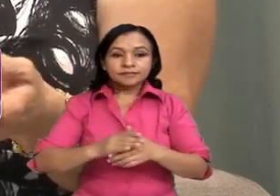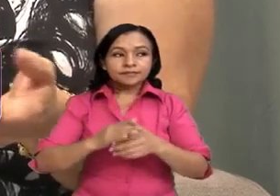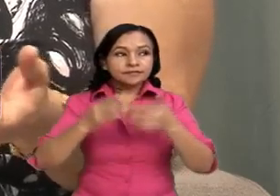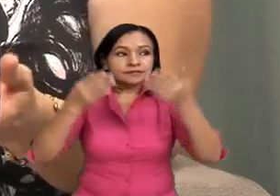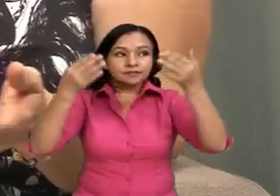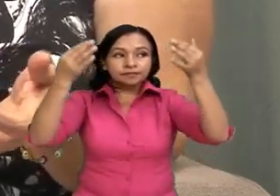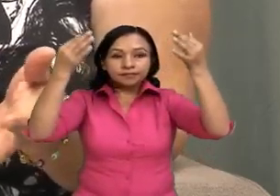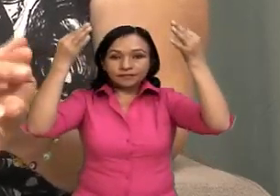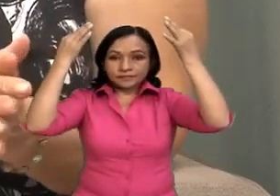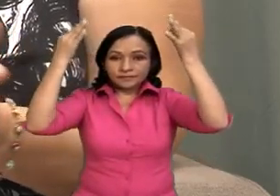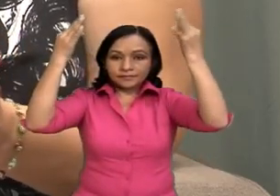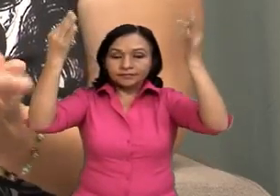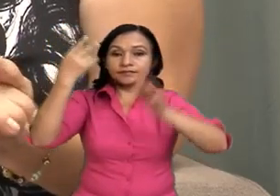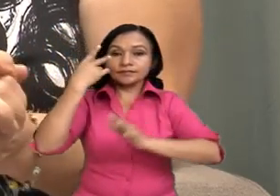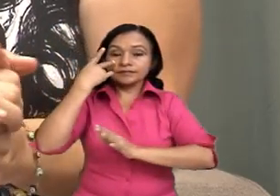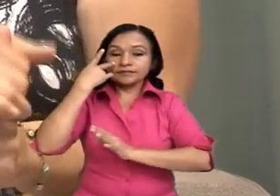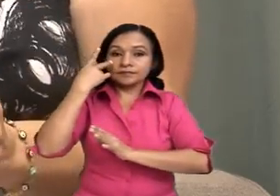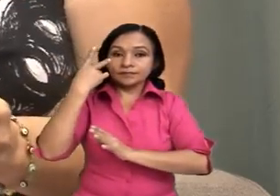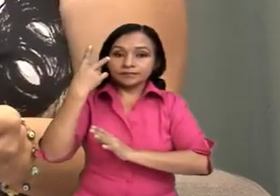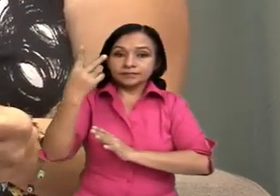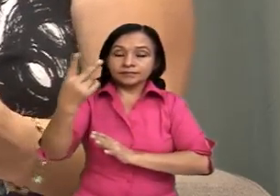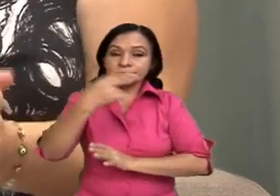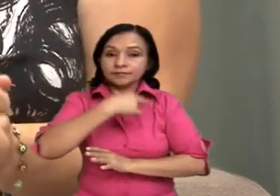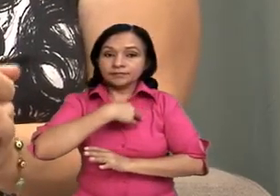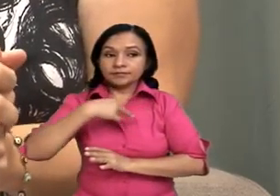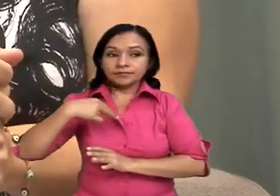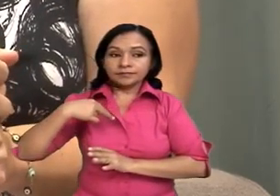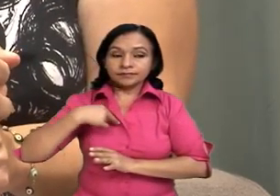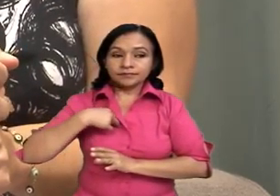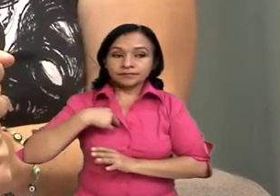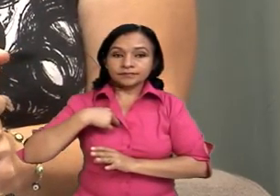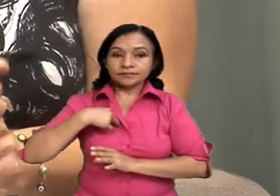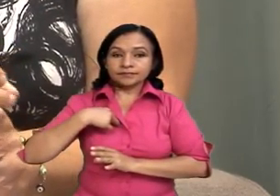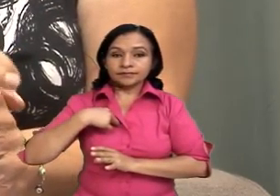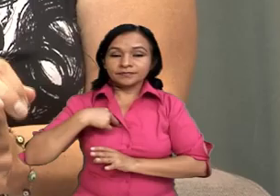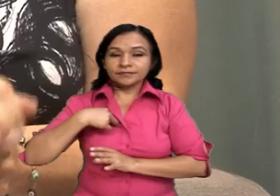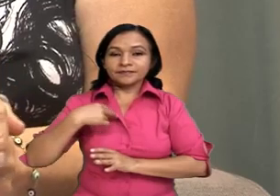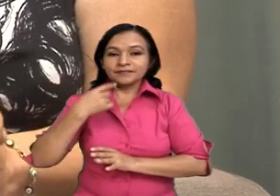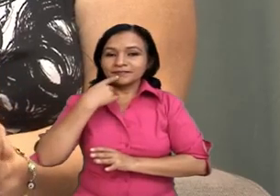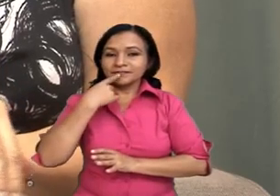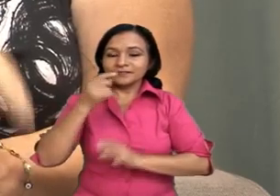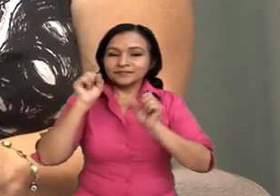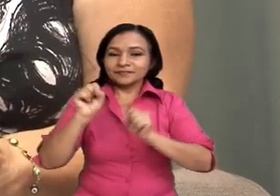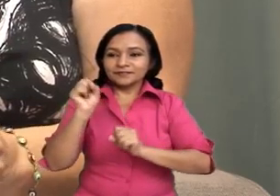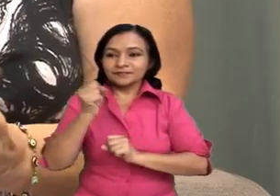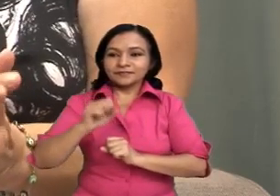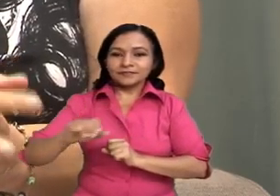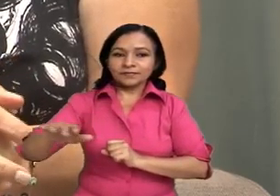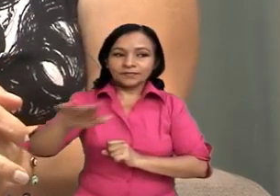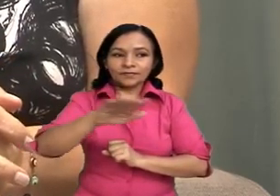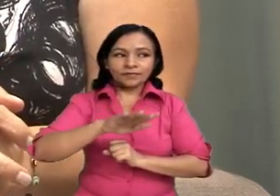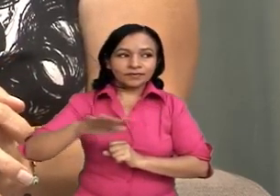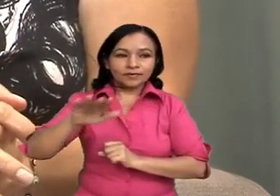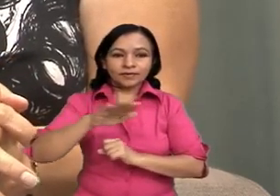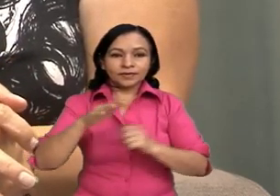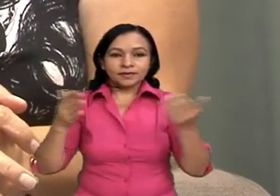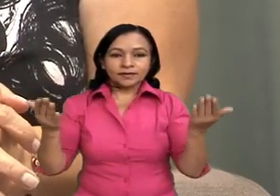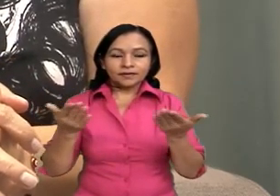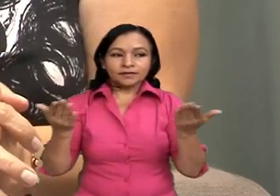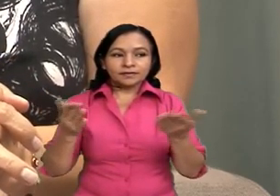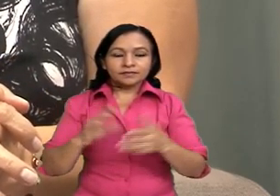famosa visión creada por, yo diría, por una sociedad